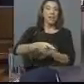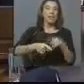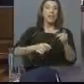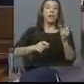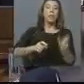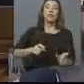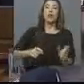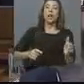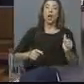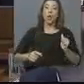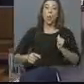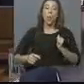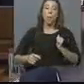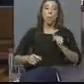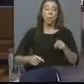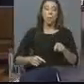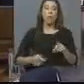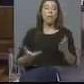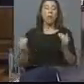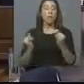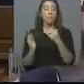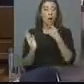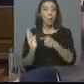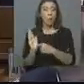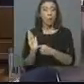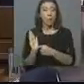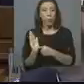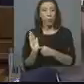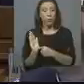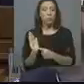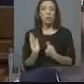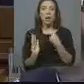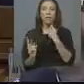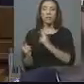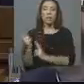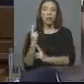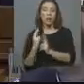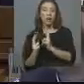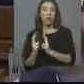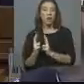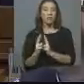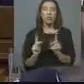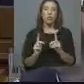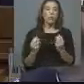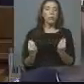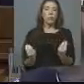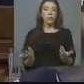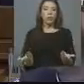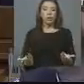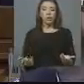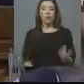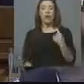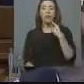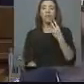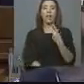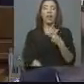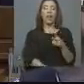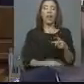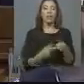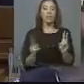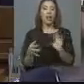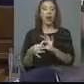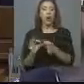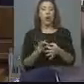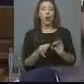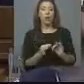encargo y quien lo ejecuta, que en la forma que está planteado afecta esa relación de forma indebida, afectando la libertad de organización